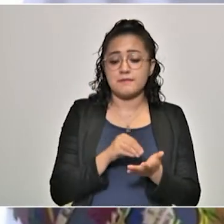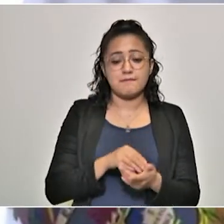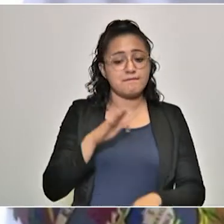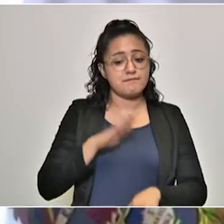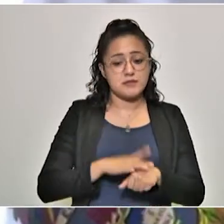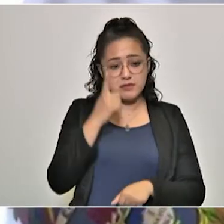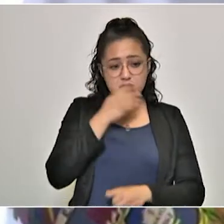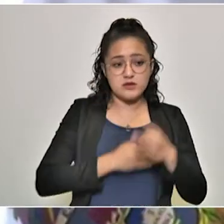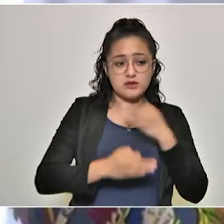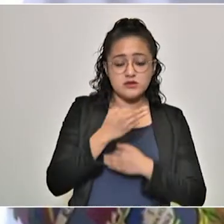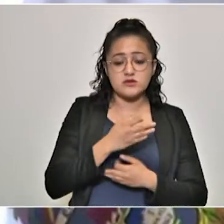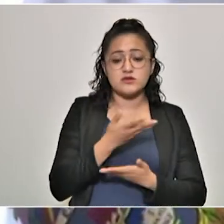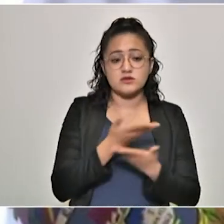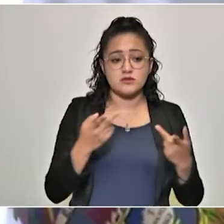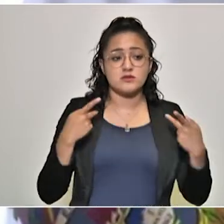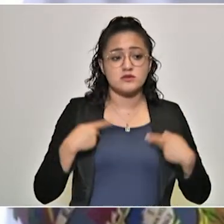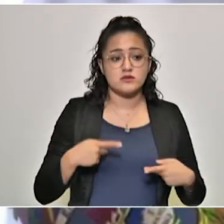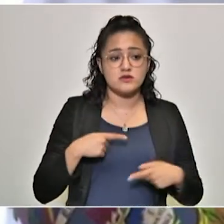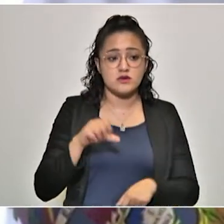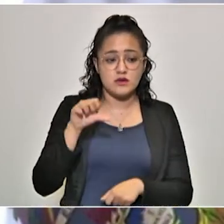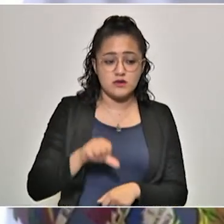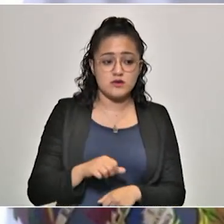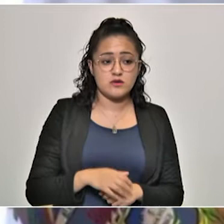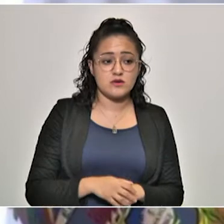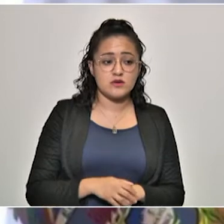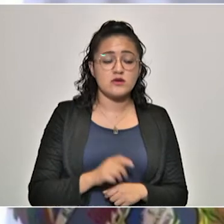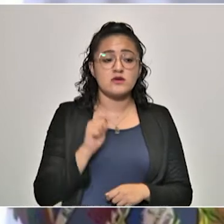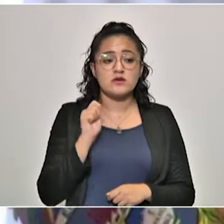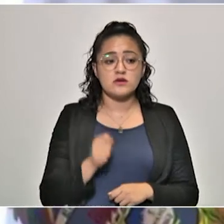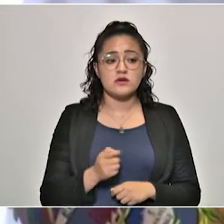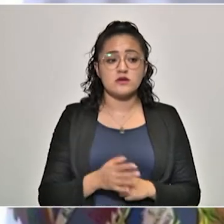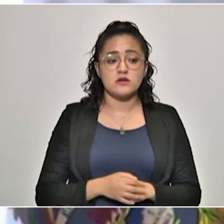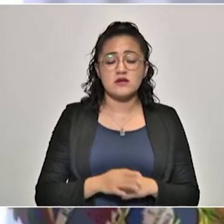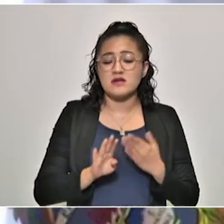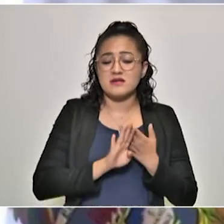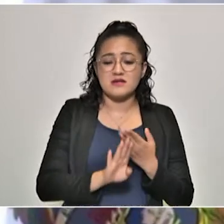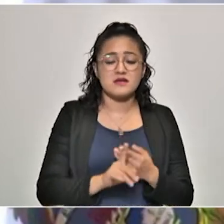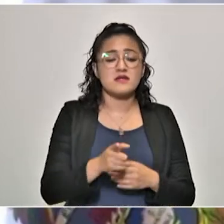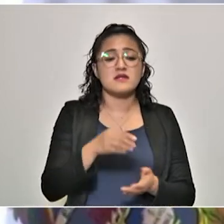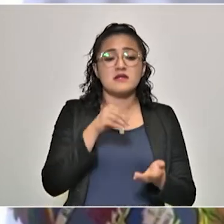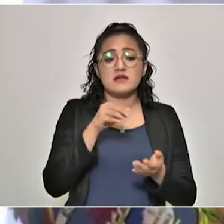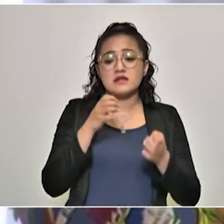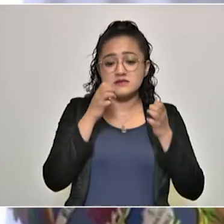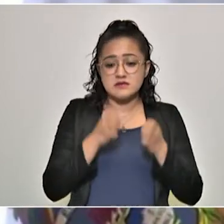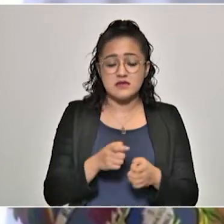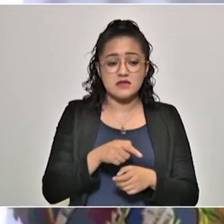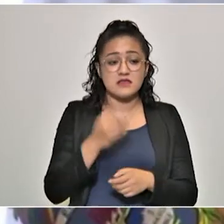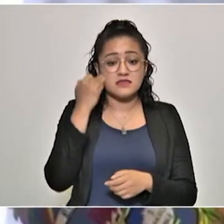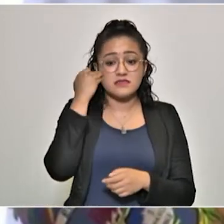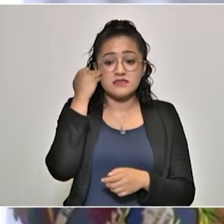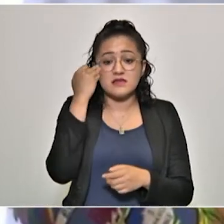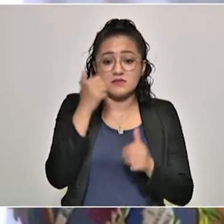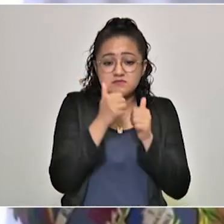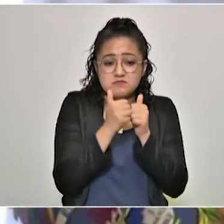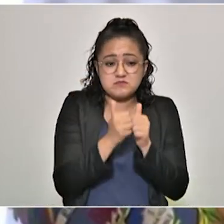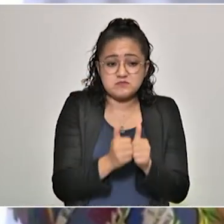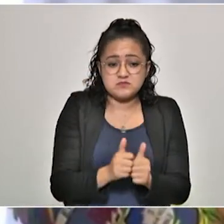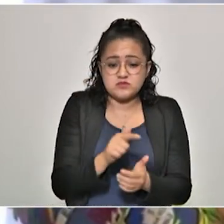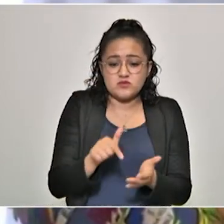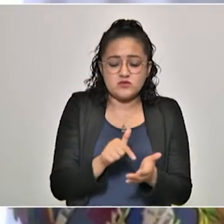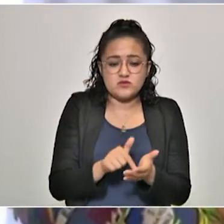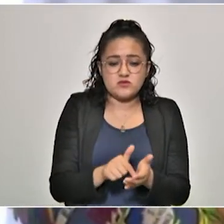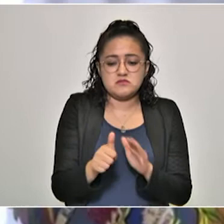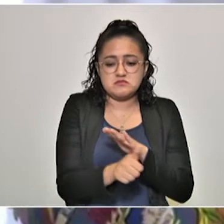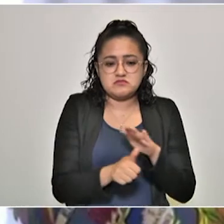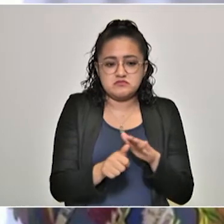para todas y todos en este momento es evitar permanecer demasiado tiempo en un